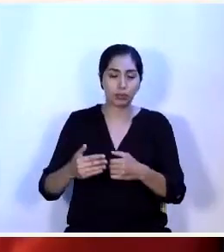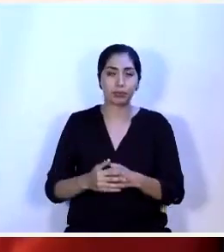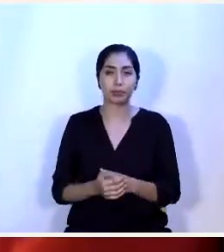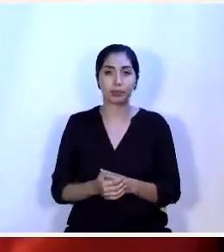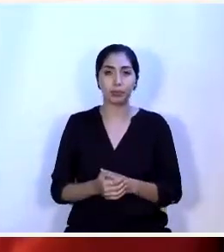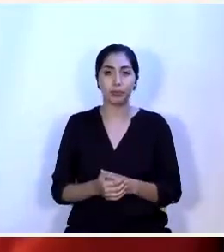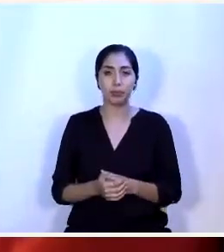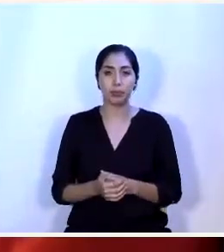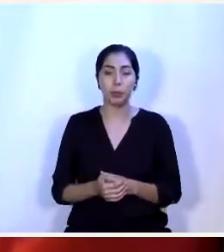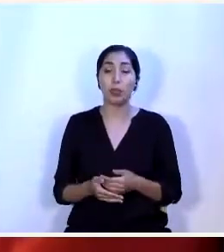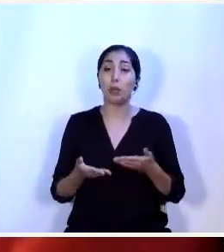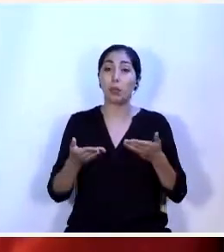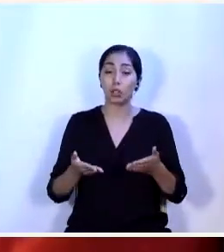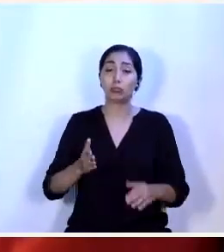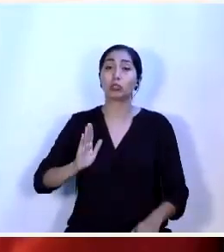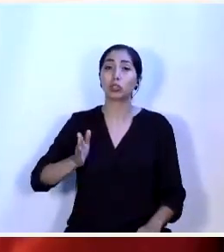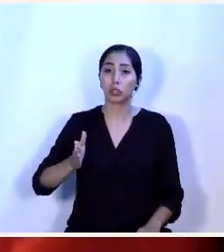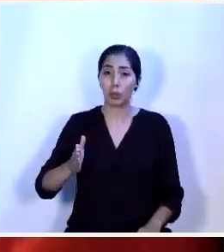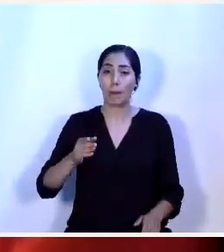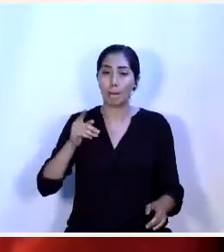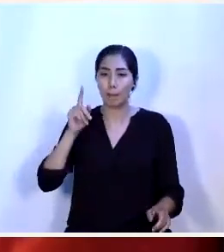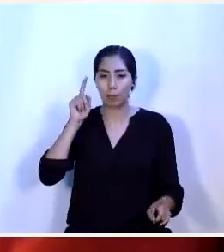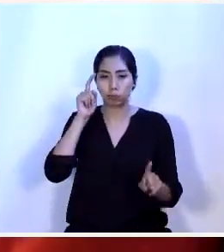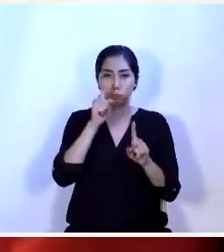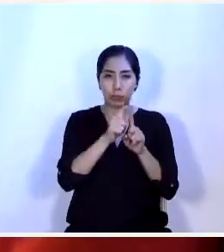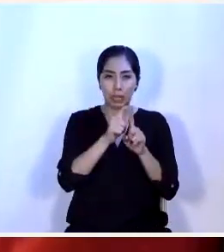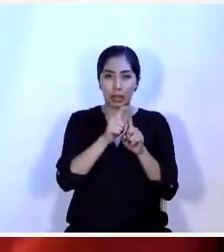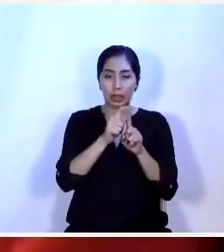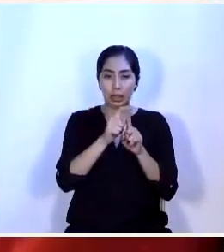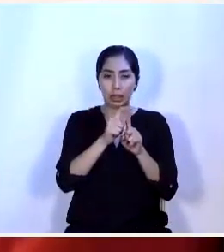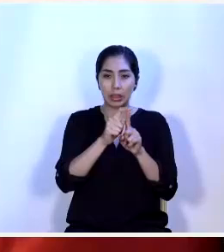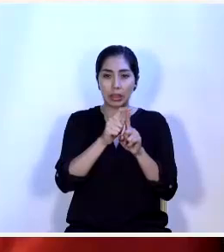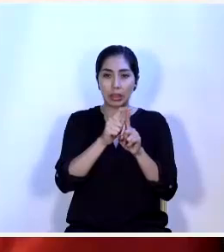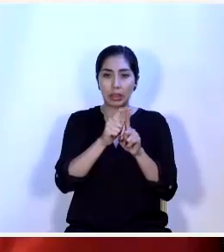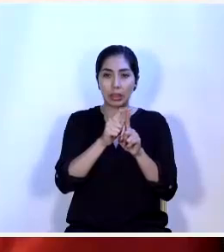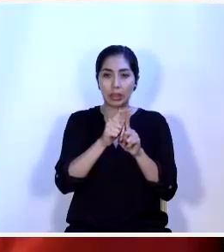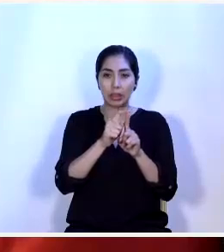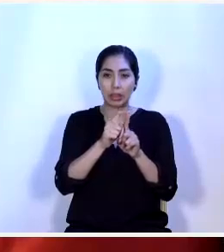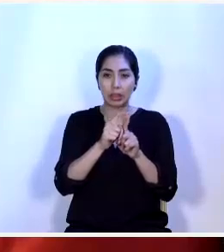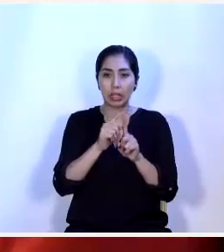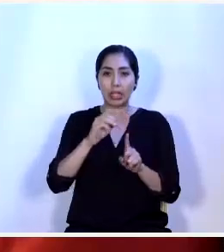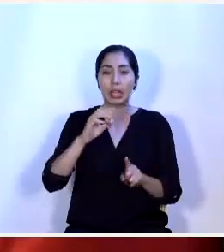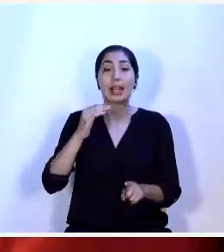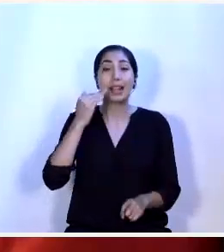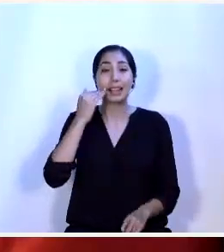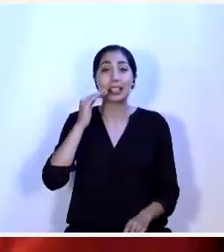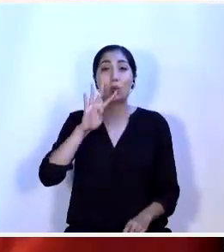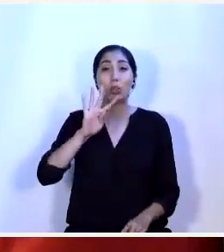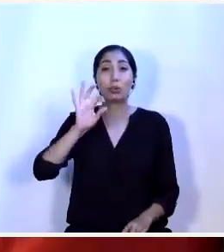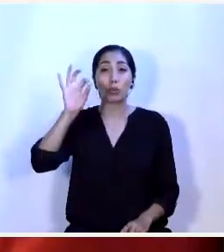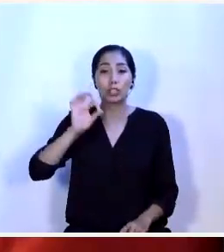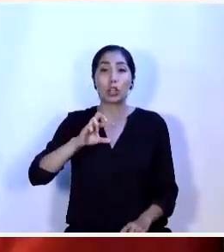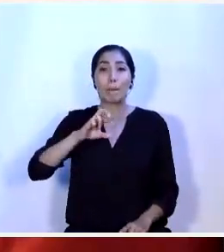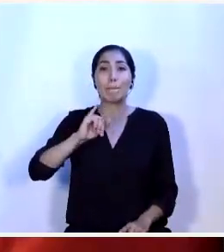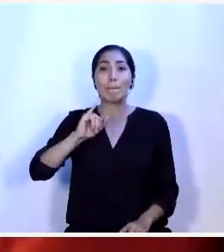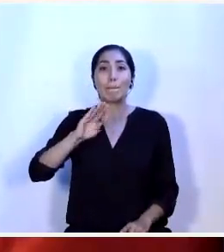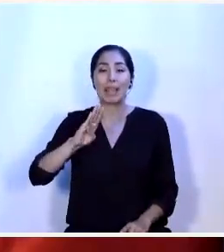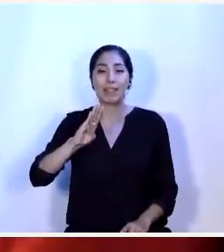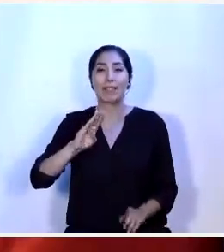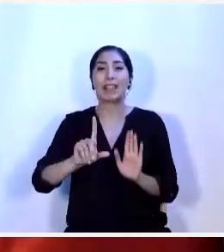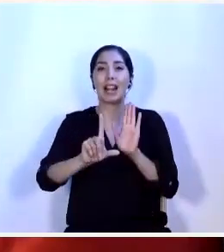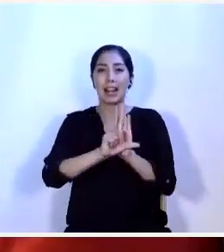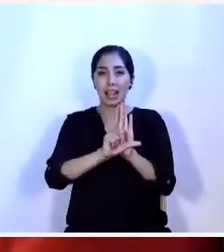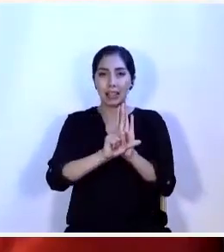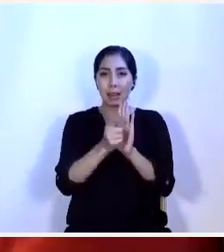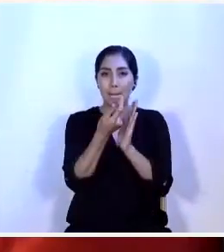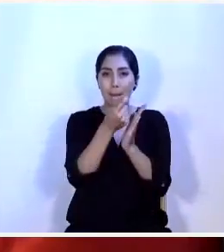vamos a mantener la meta de un déficit estructural en torno al casi 4% del PIB que establece la ley de presupuestos